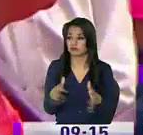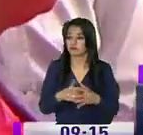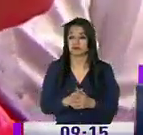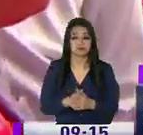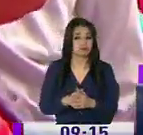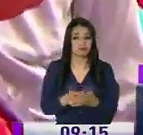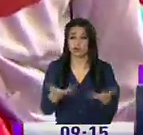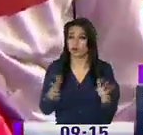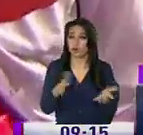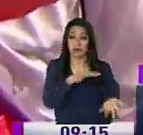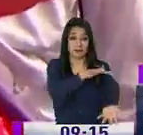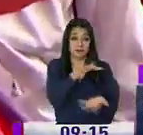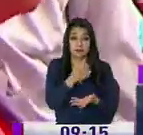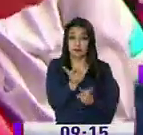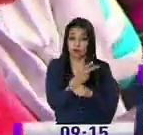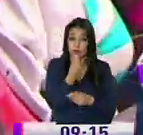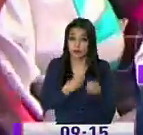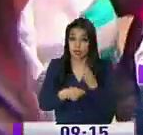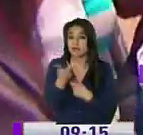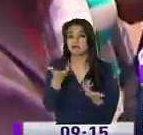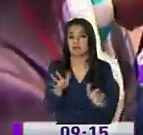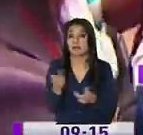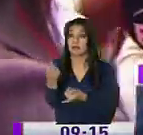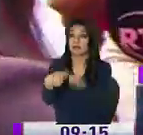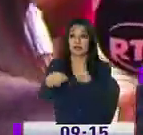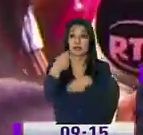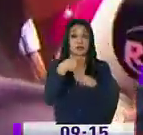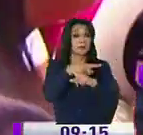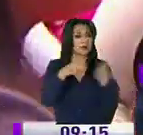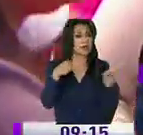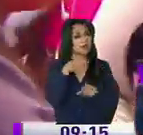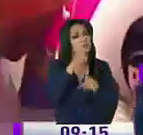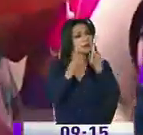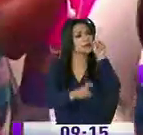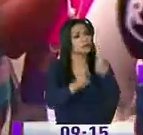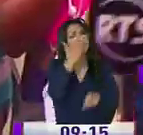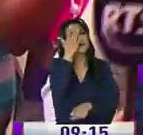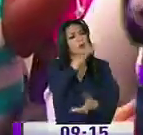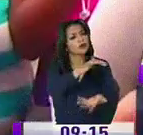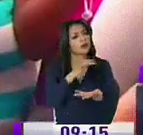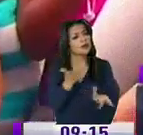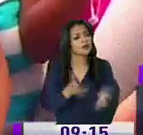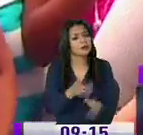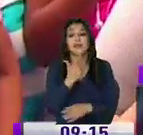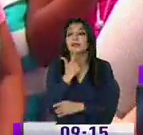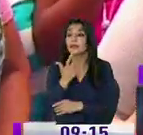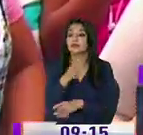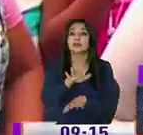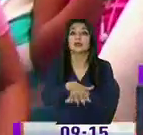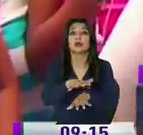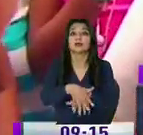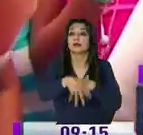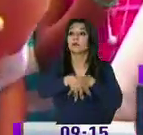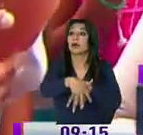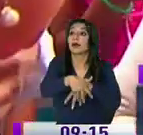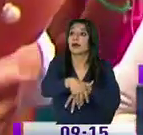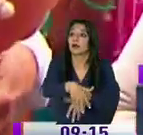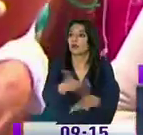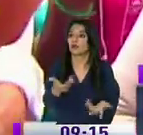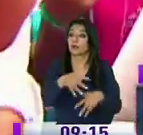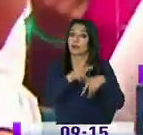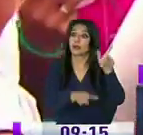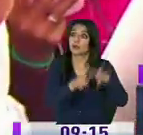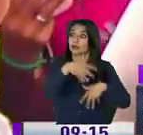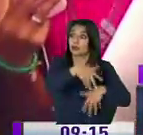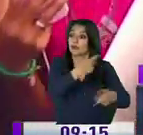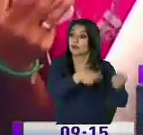No viene nada. Pero dicen, cuando usted pregunta por qué no llega, ¿qué es lo que le dicen? Es que nuestra gente que están